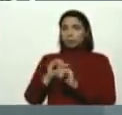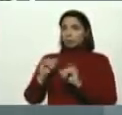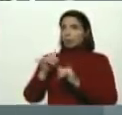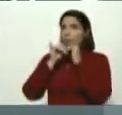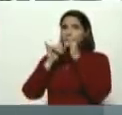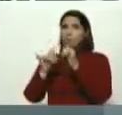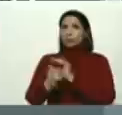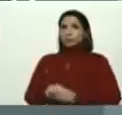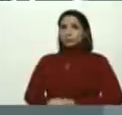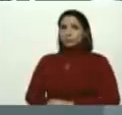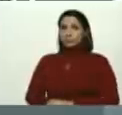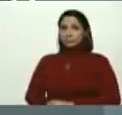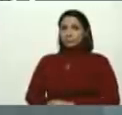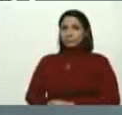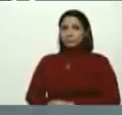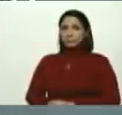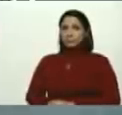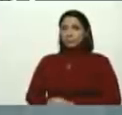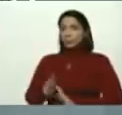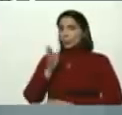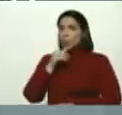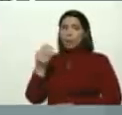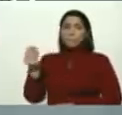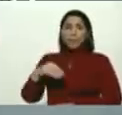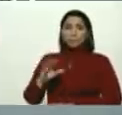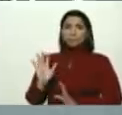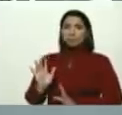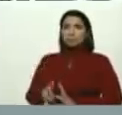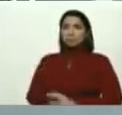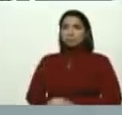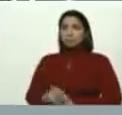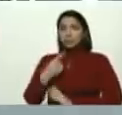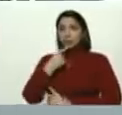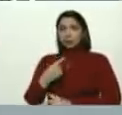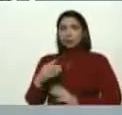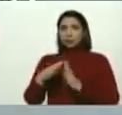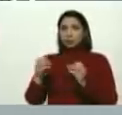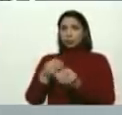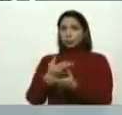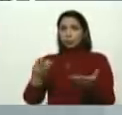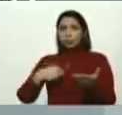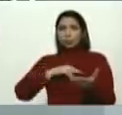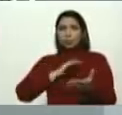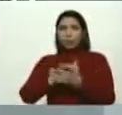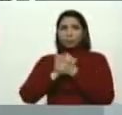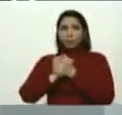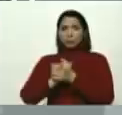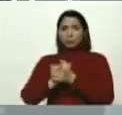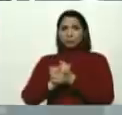anunciados. No está de más decirle a todos nuestros compatriotas,